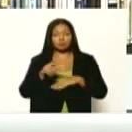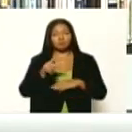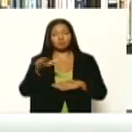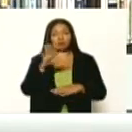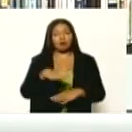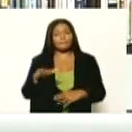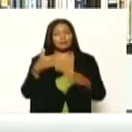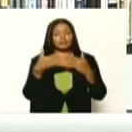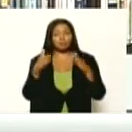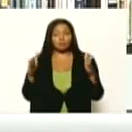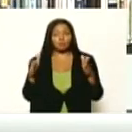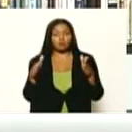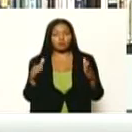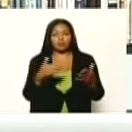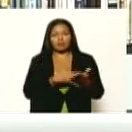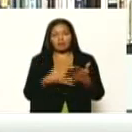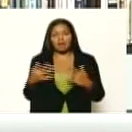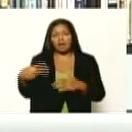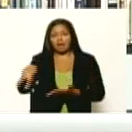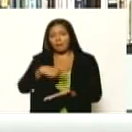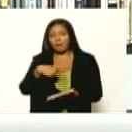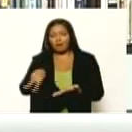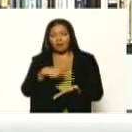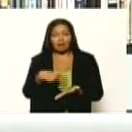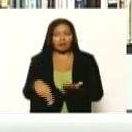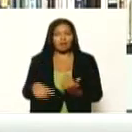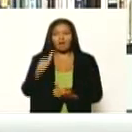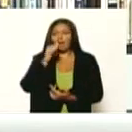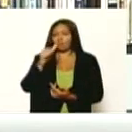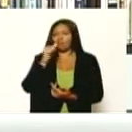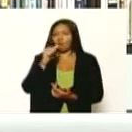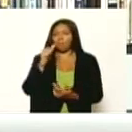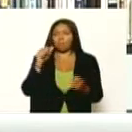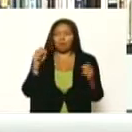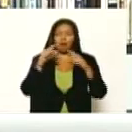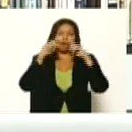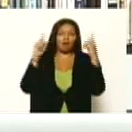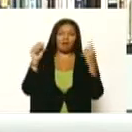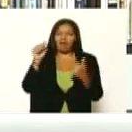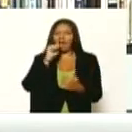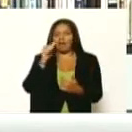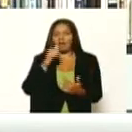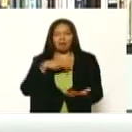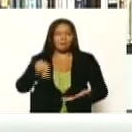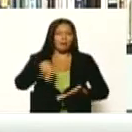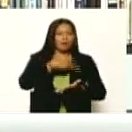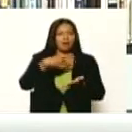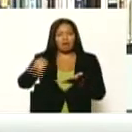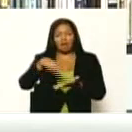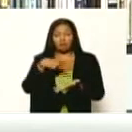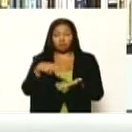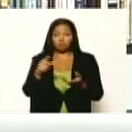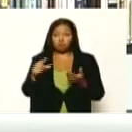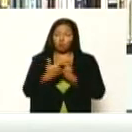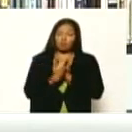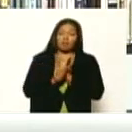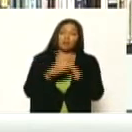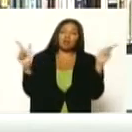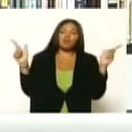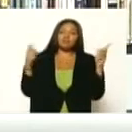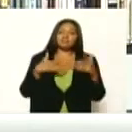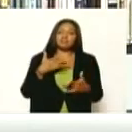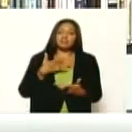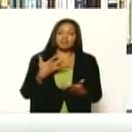plazas públicas por miles a bailar, a beber. Y amanecieron bebiendo y bailando. Fue como una liberación.